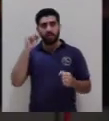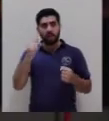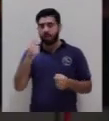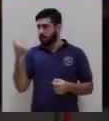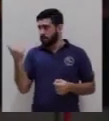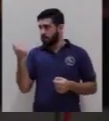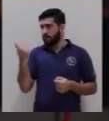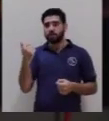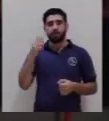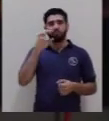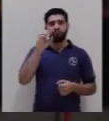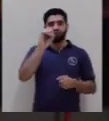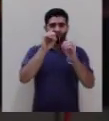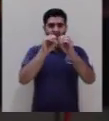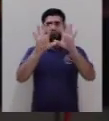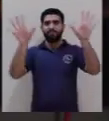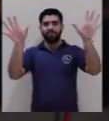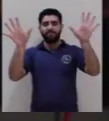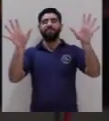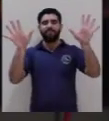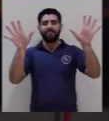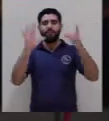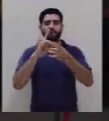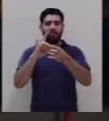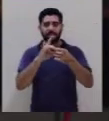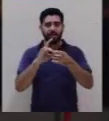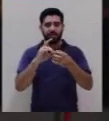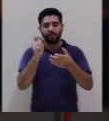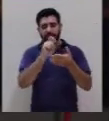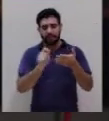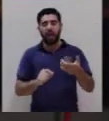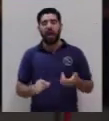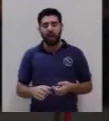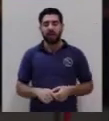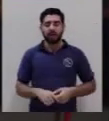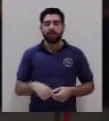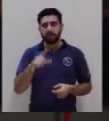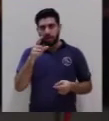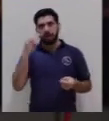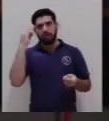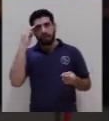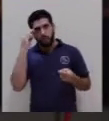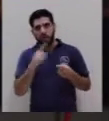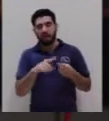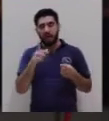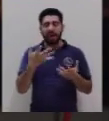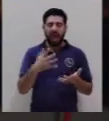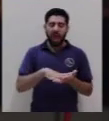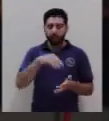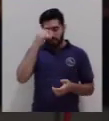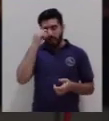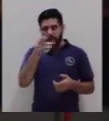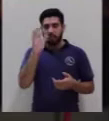un organizador gráfico de acuerdo a su creatividad y ustedes tienen fresco lo que han leído, tienen en su memoria lo que han